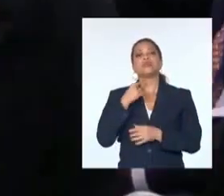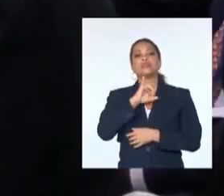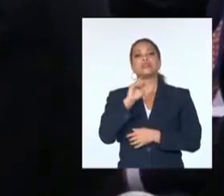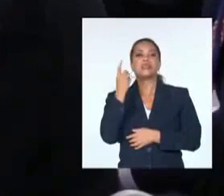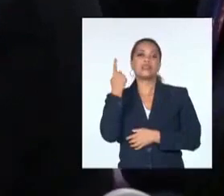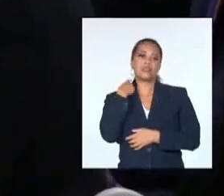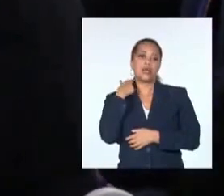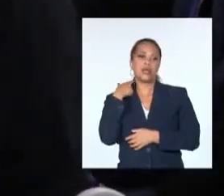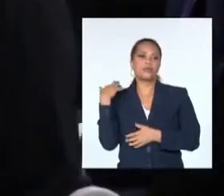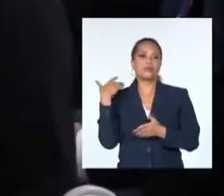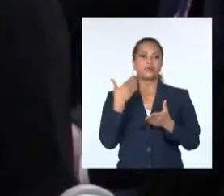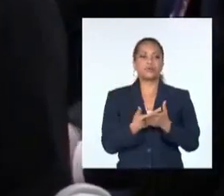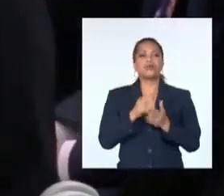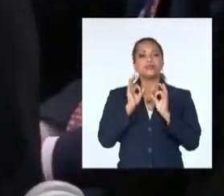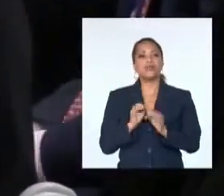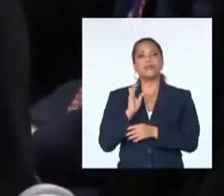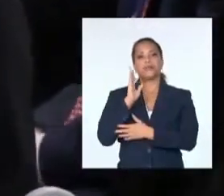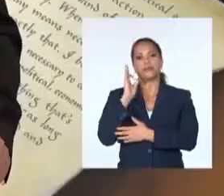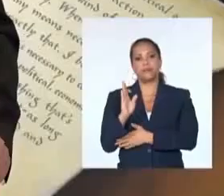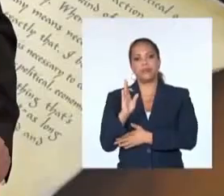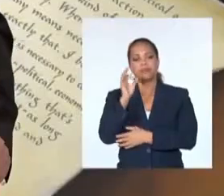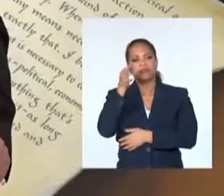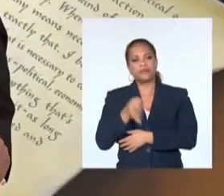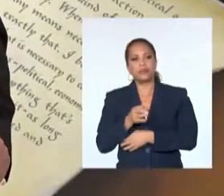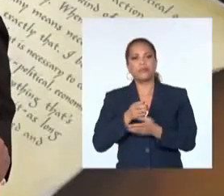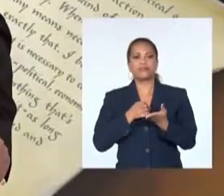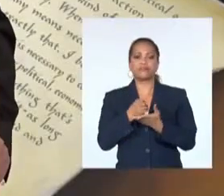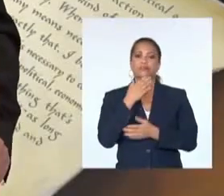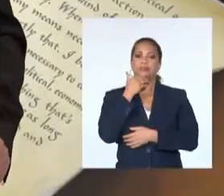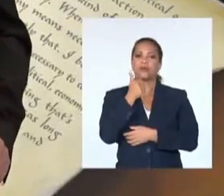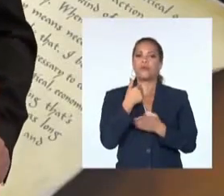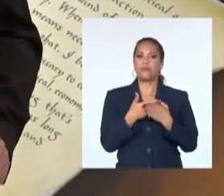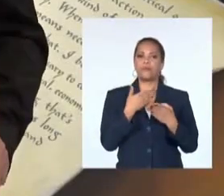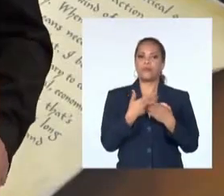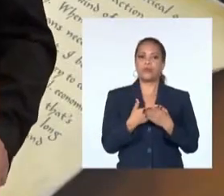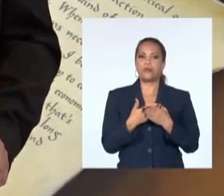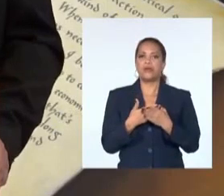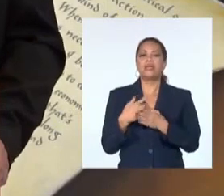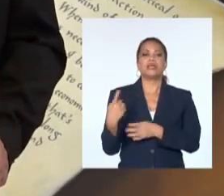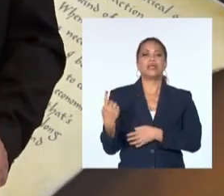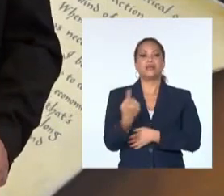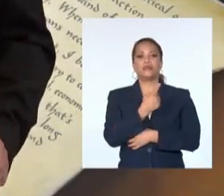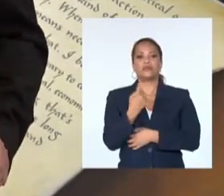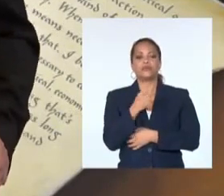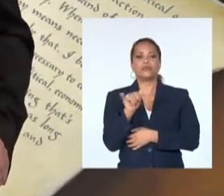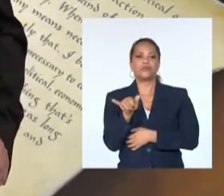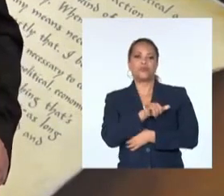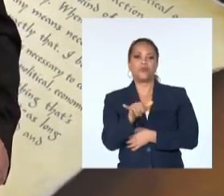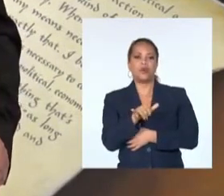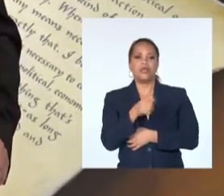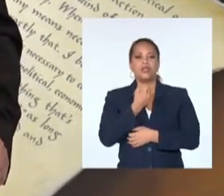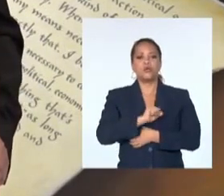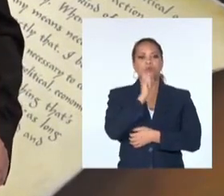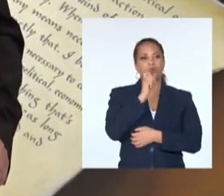con respeto, es y será la más hermosa prueba de cuanto tenemos en común los hijos de ambos